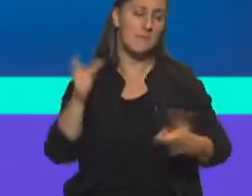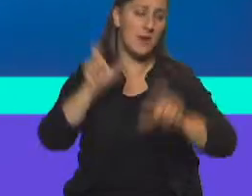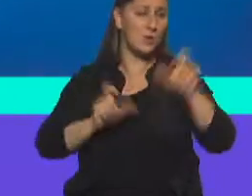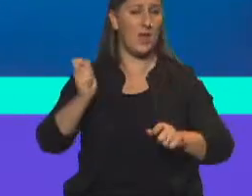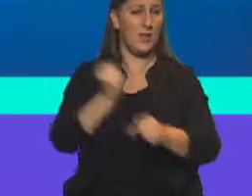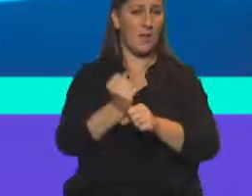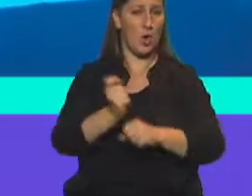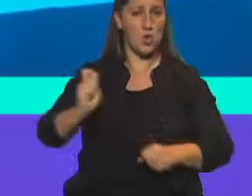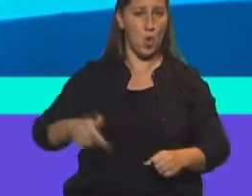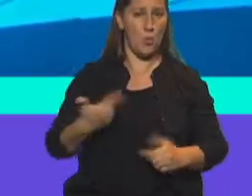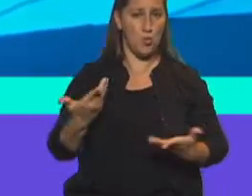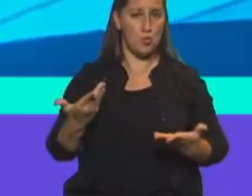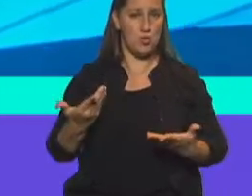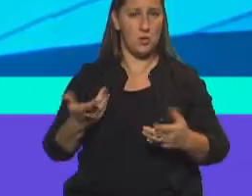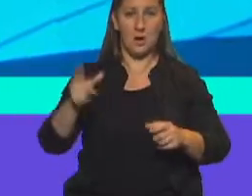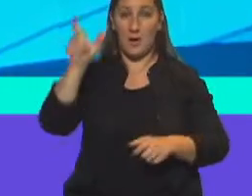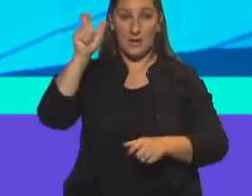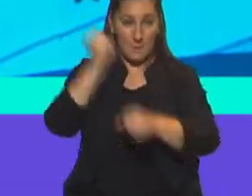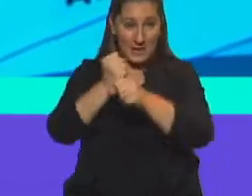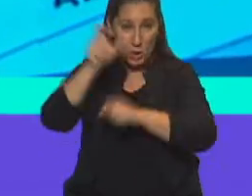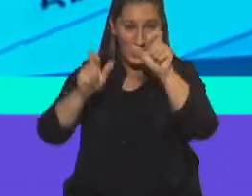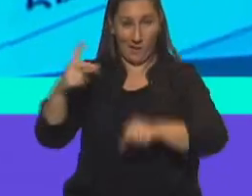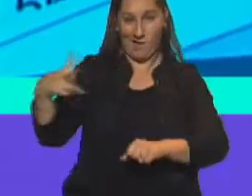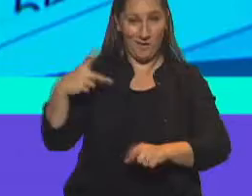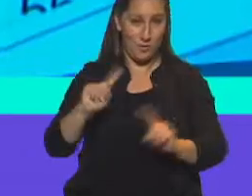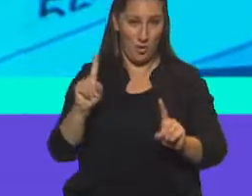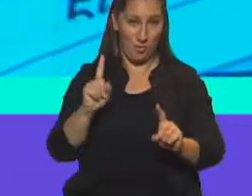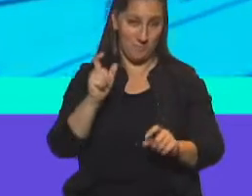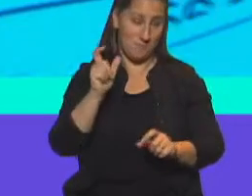trabajadores, no los que más tienen. Y esto se ve con estos